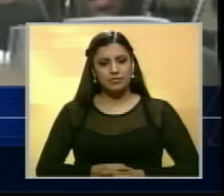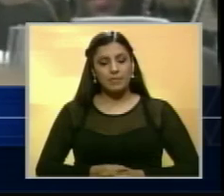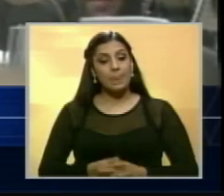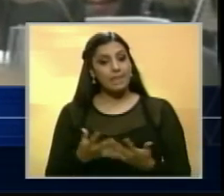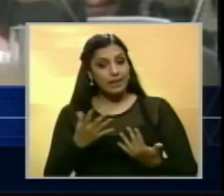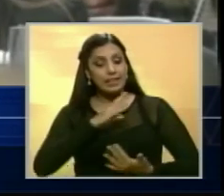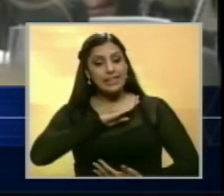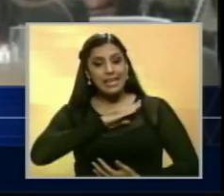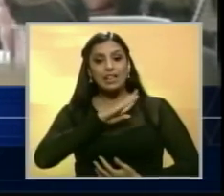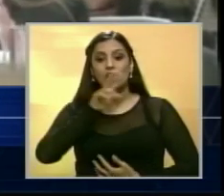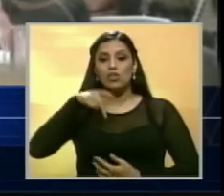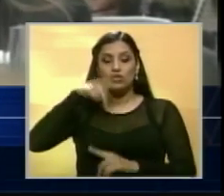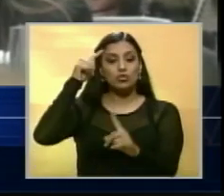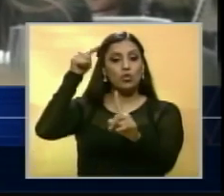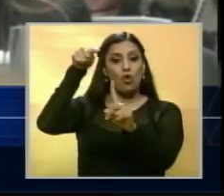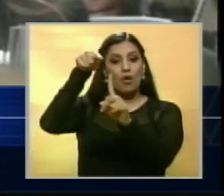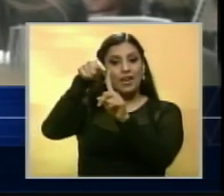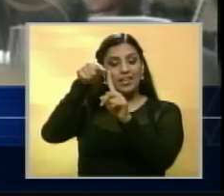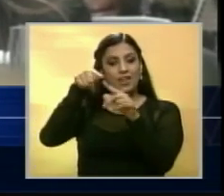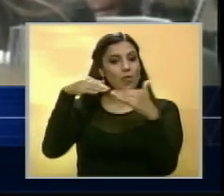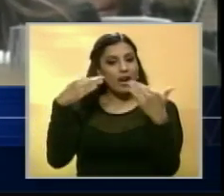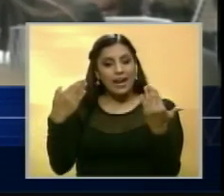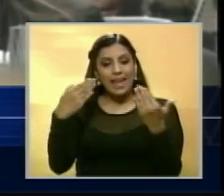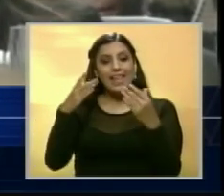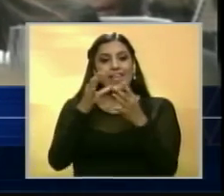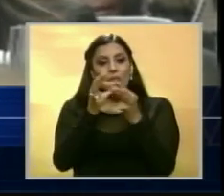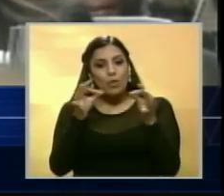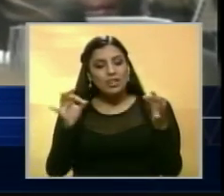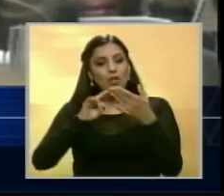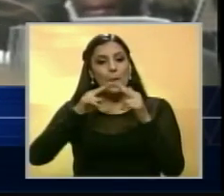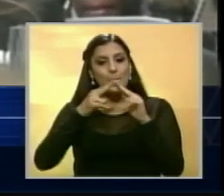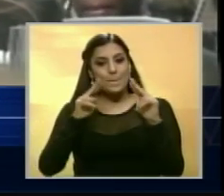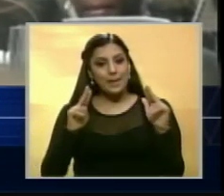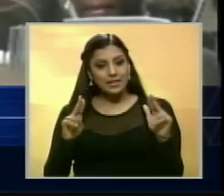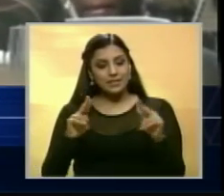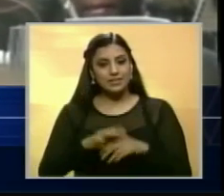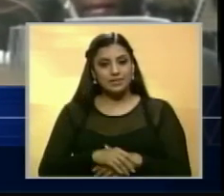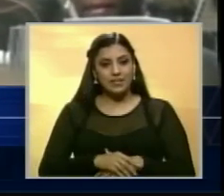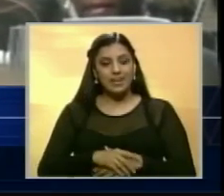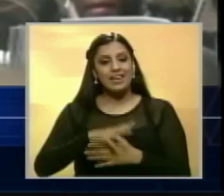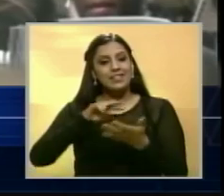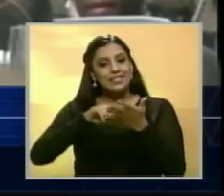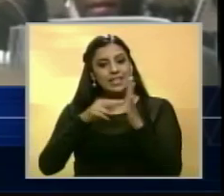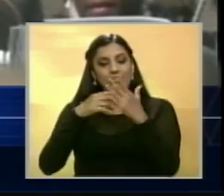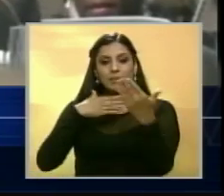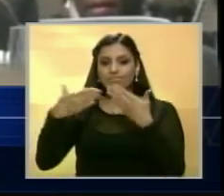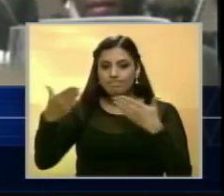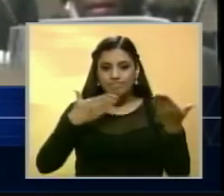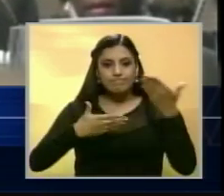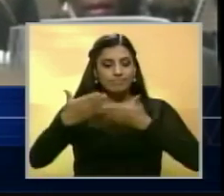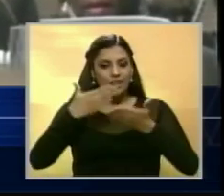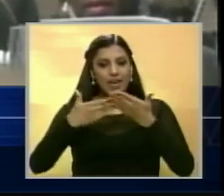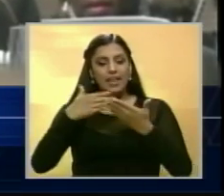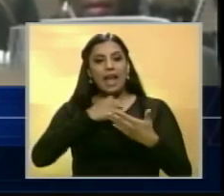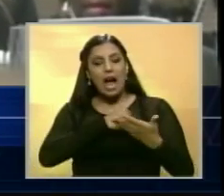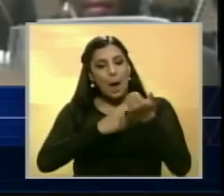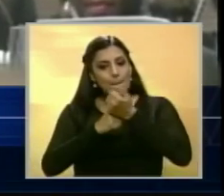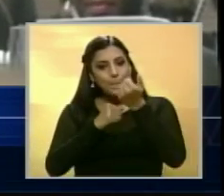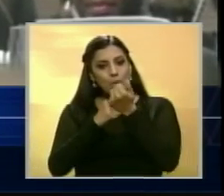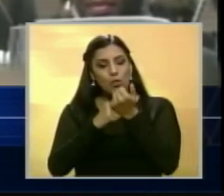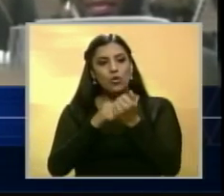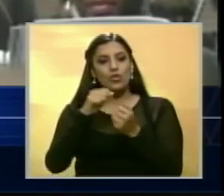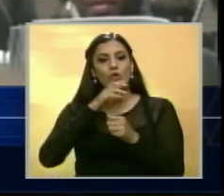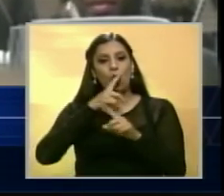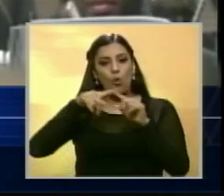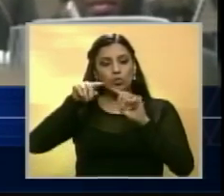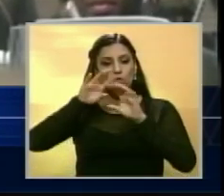Y tenemos como norte en nuestra diplomacia, que es una diplomacia de paz, relacionarnos en cooperación y en solidaridad con